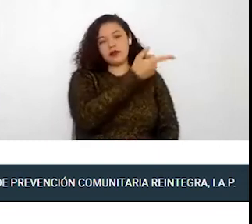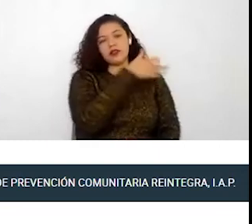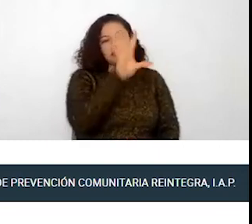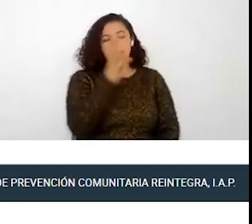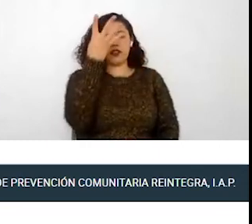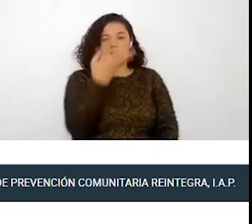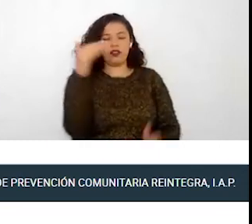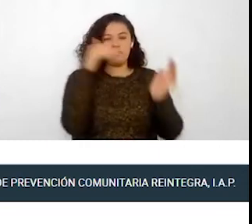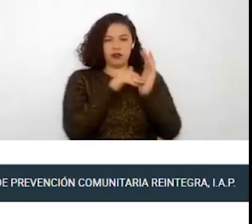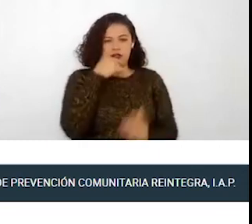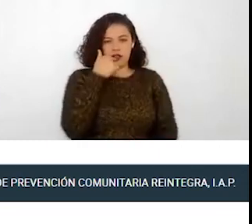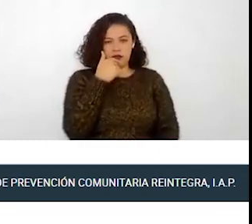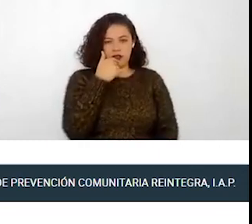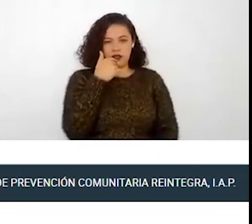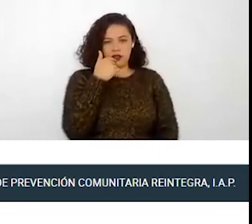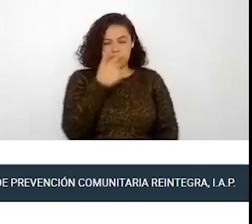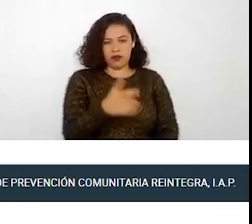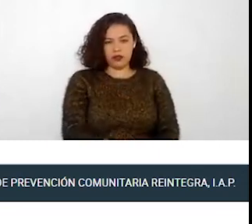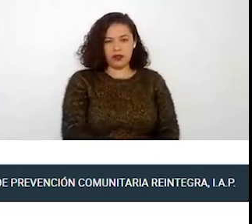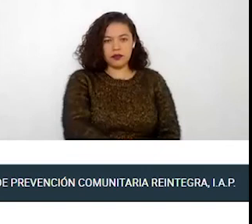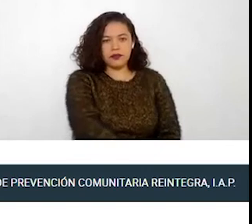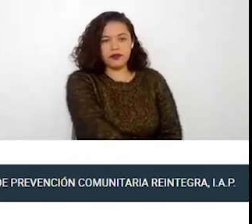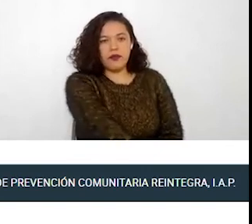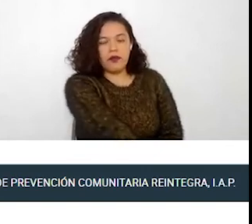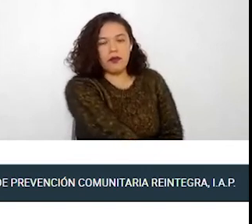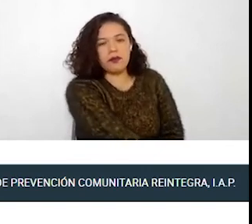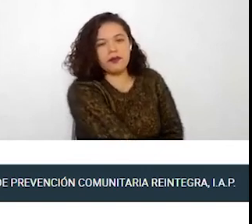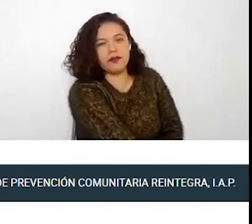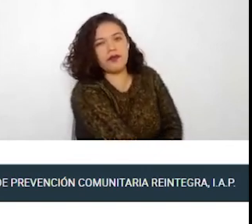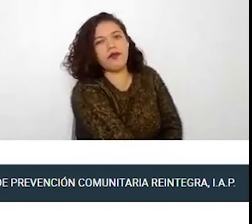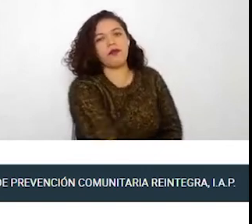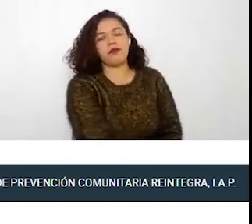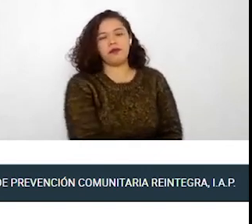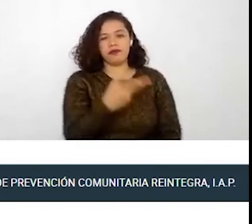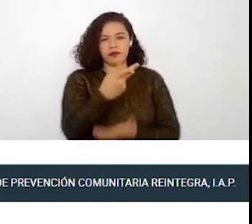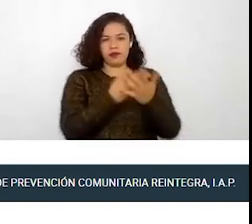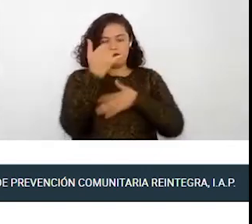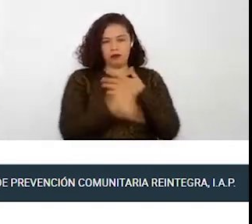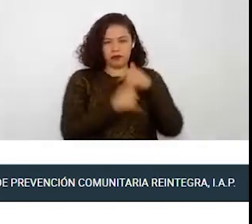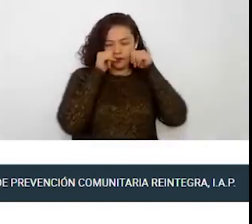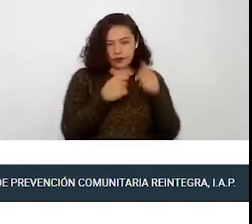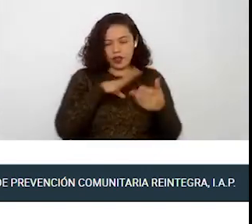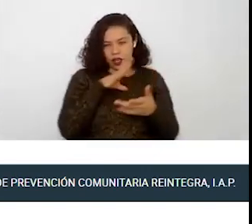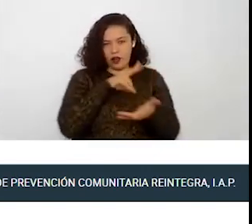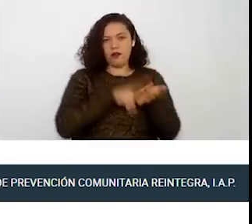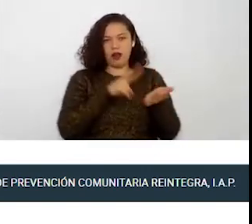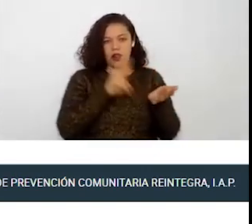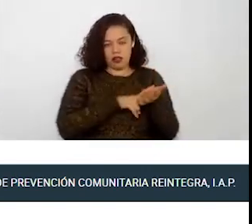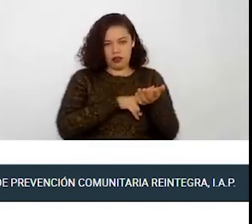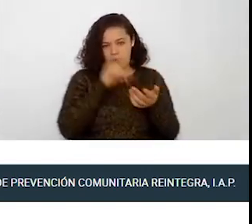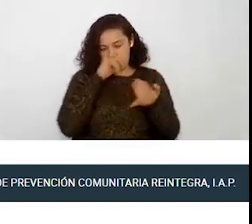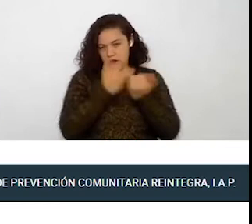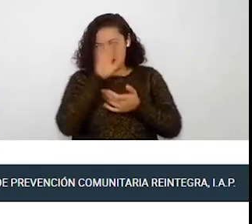mil pesos ahora estos mi proyecto asistencial Pues lleva un costo no como también lo tenían en Excel